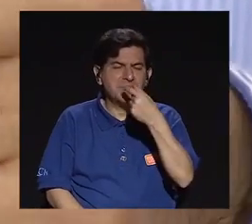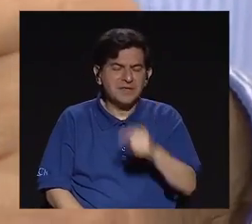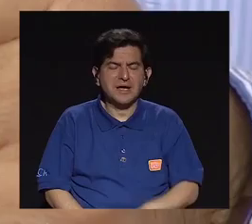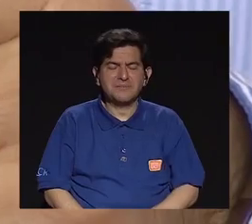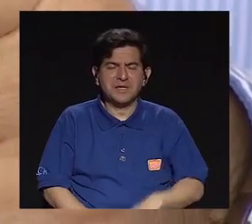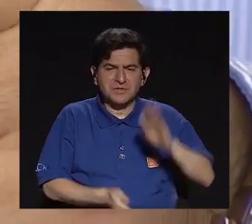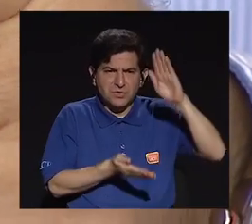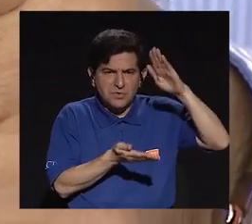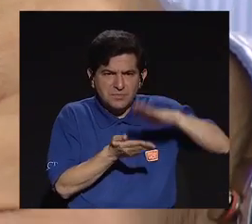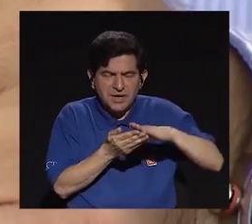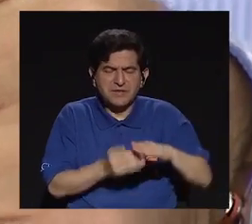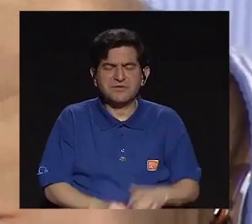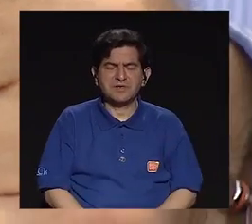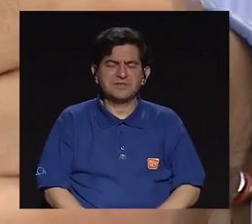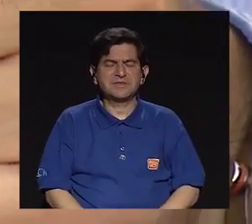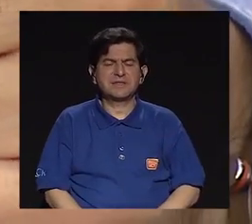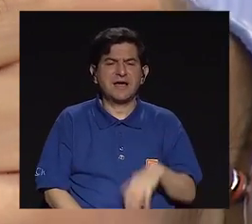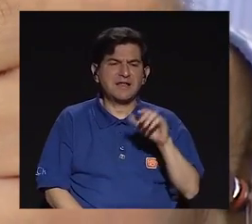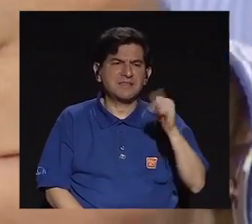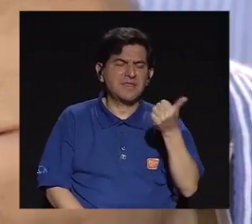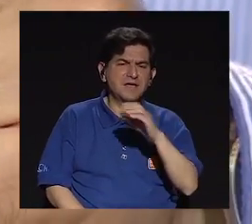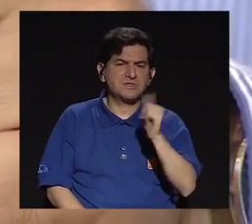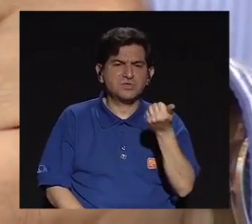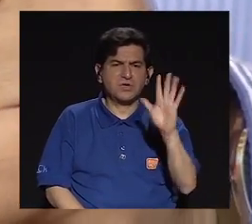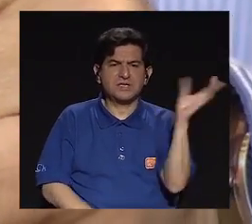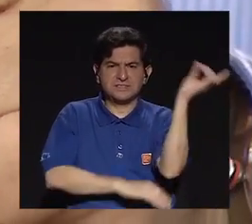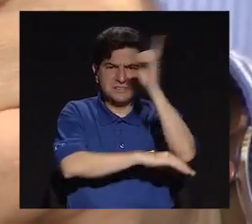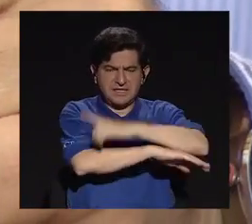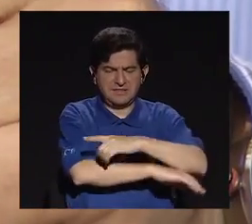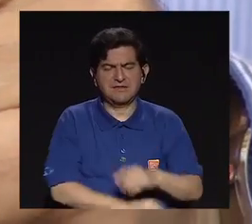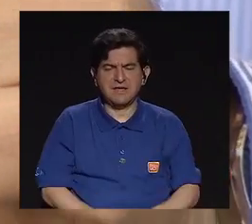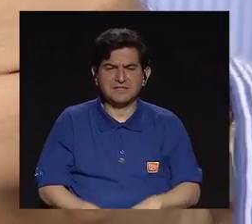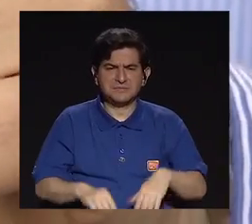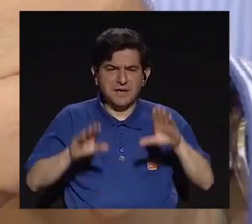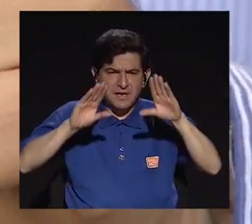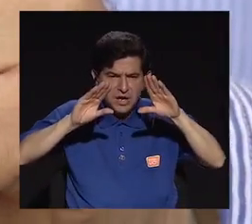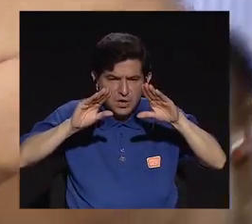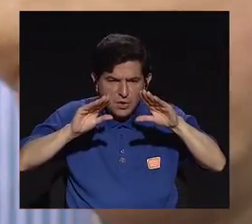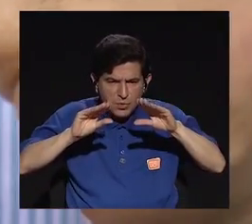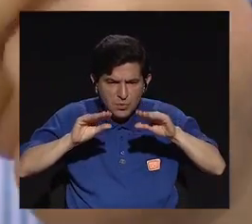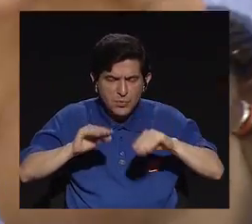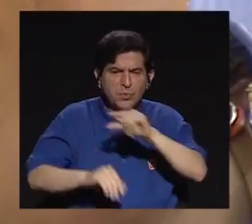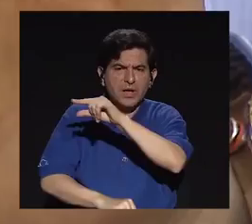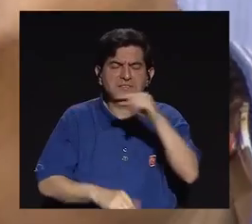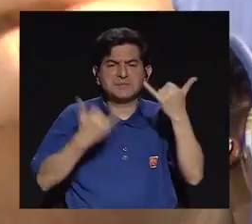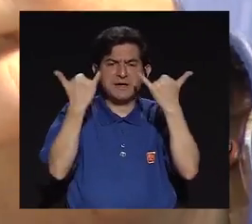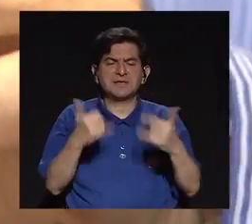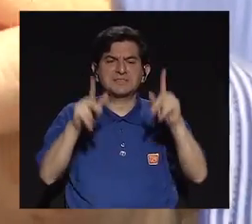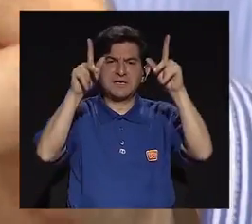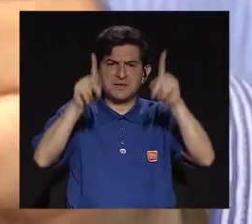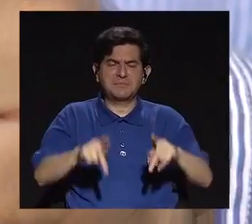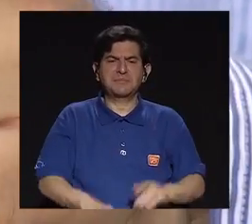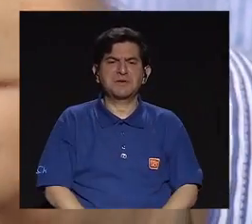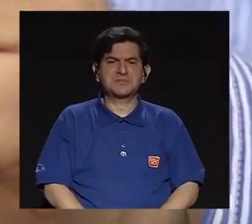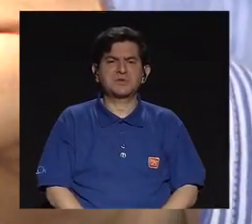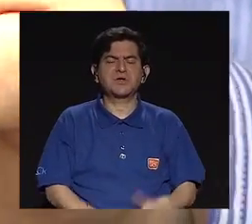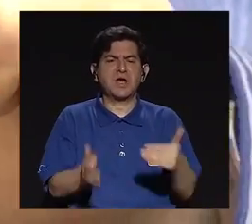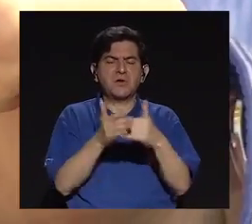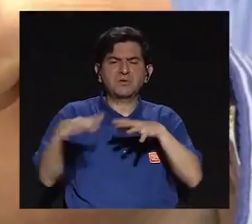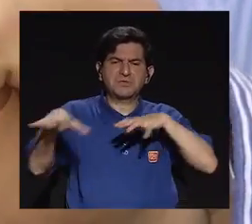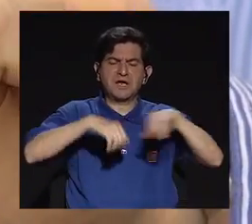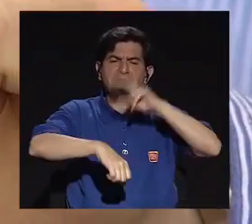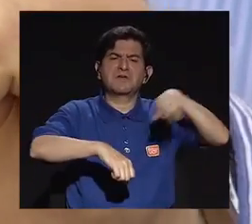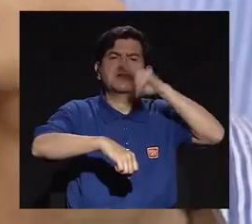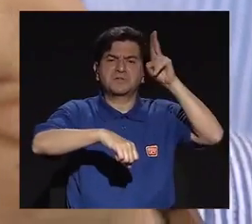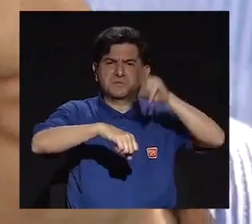15 días, para desinflamar el nervio. Y generalmente entonces en pocas semanas ya el paciente va a recuperar su actividad normal. Entonces también tiene un buen